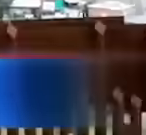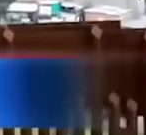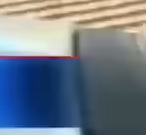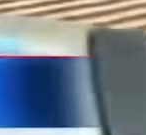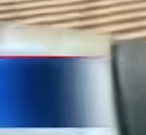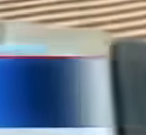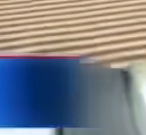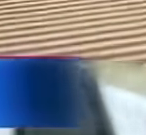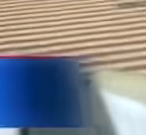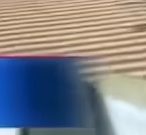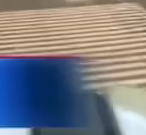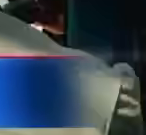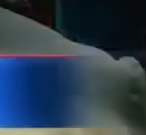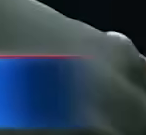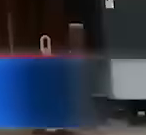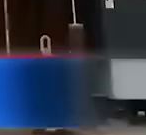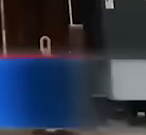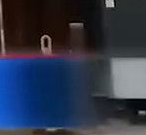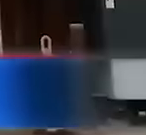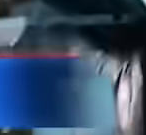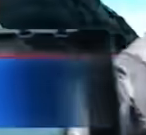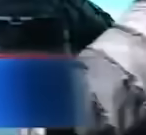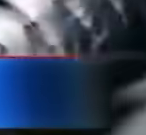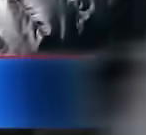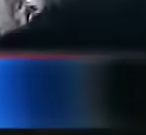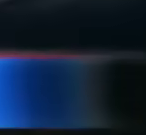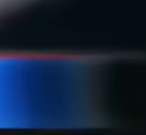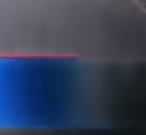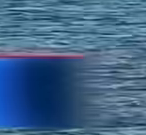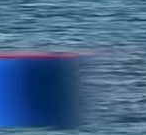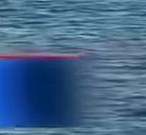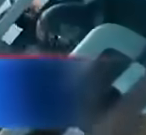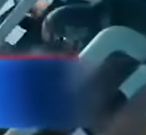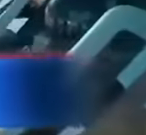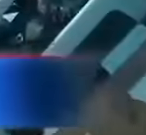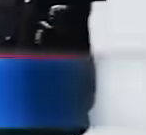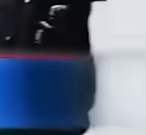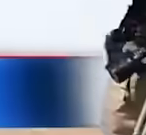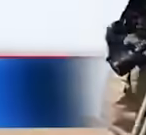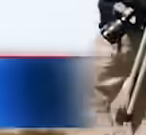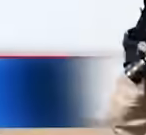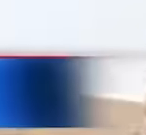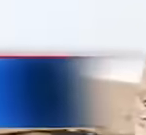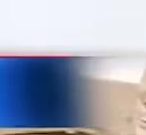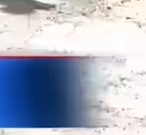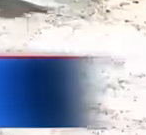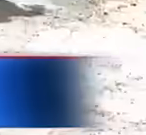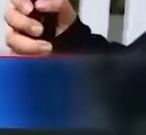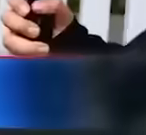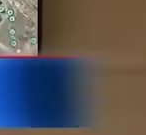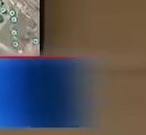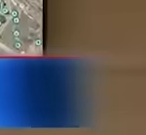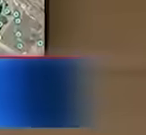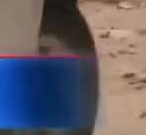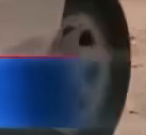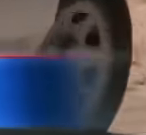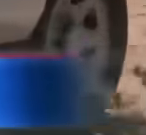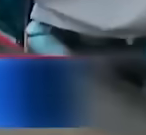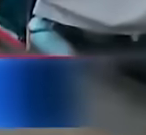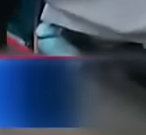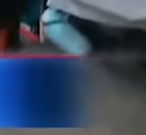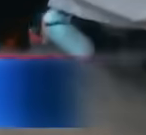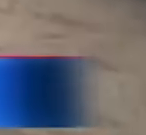hijos. Explotación sexual, extorsión, abandono y secuestro son los principales riesgos a los que se exponen